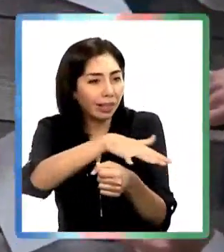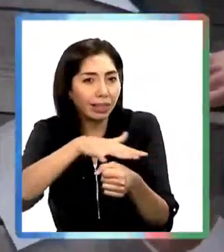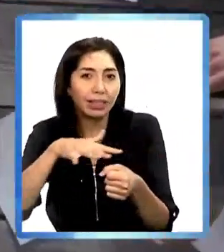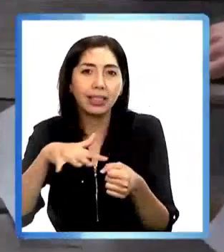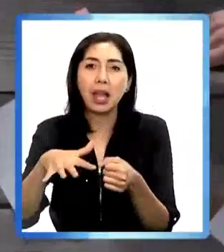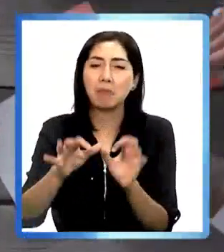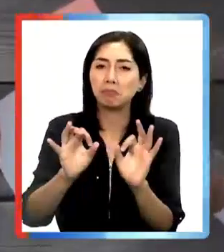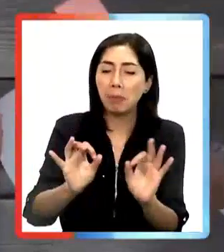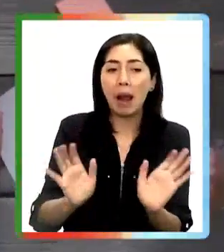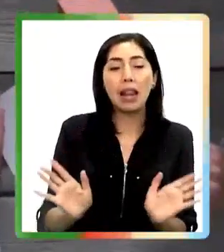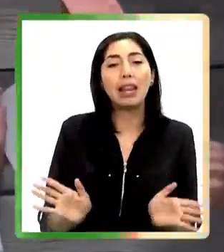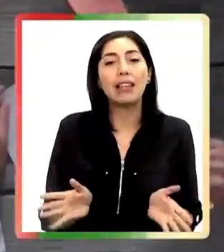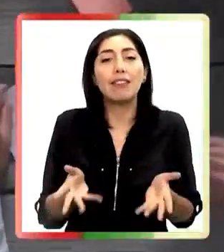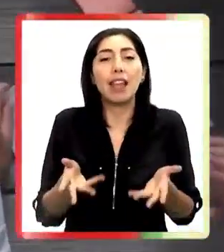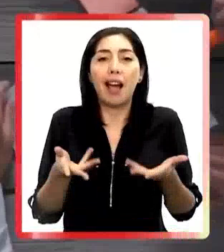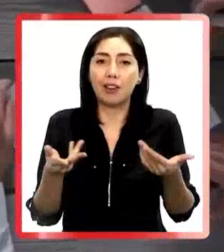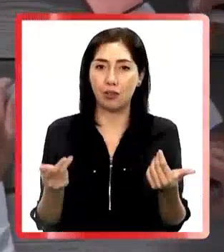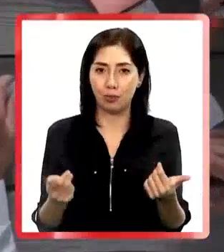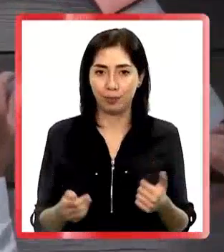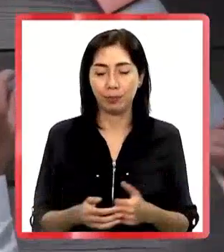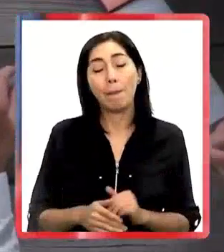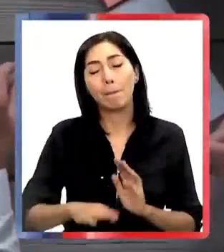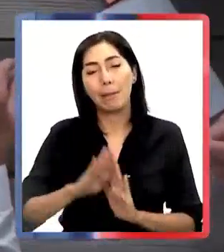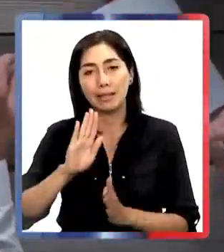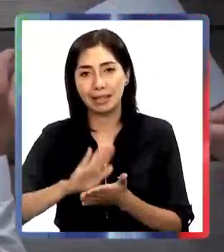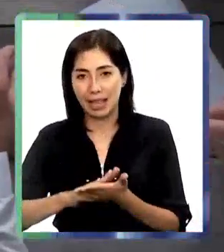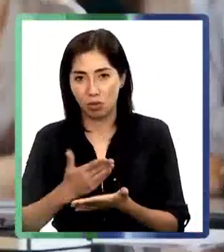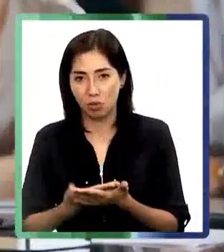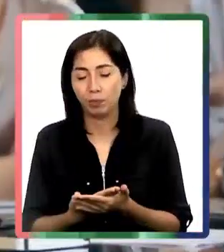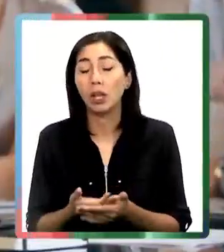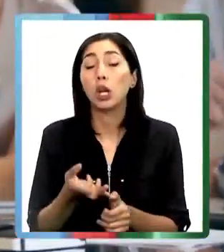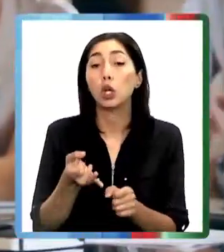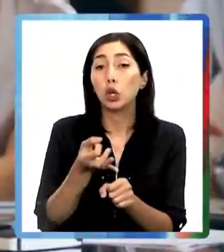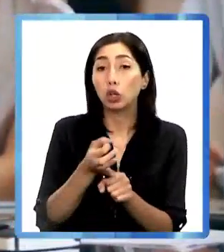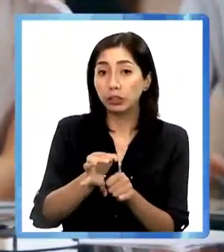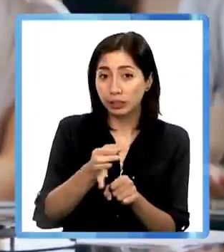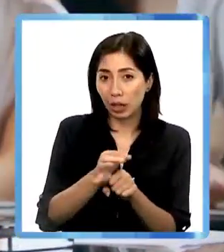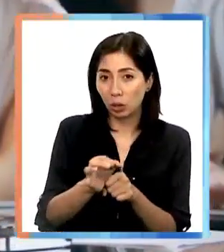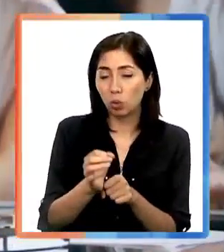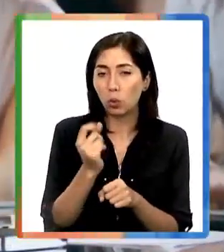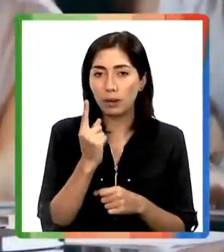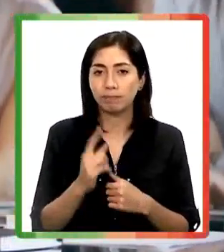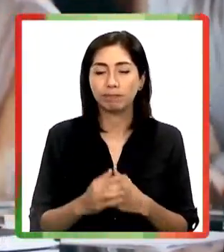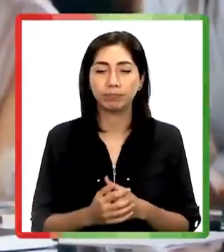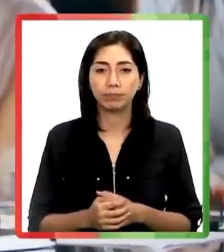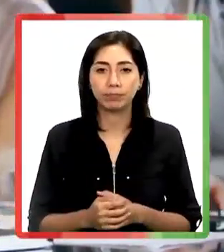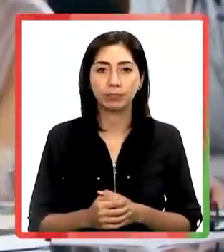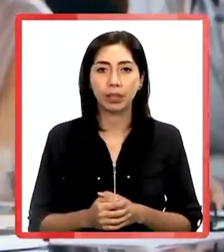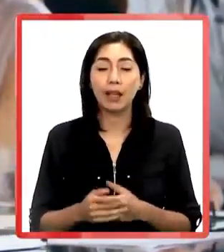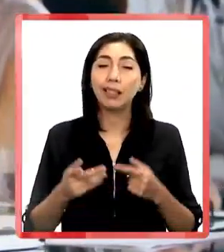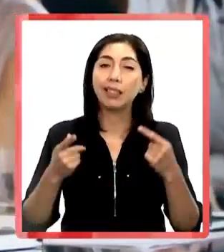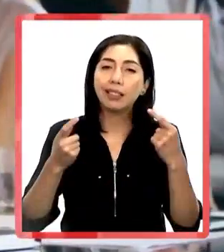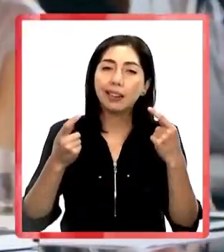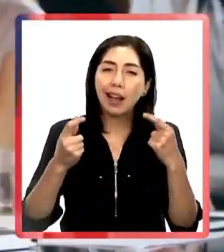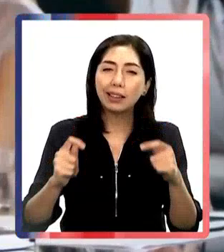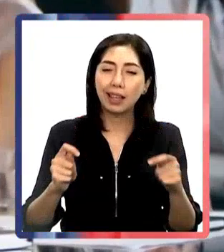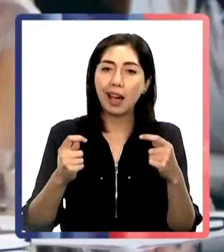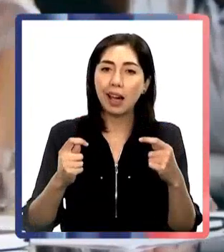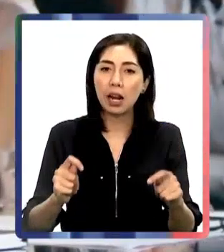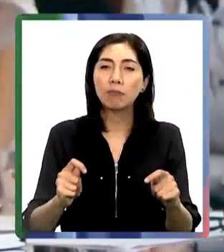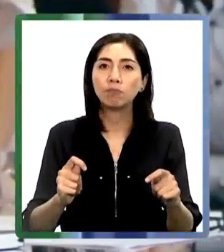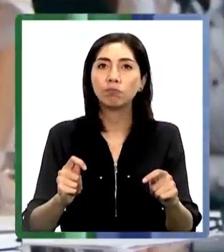laborales más livianos y más sanos. Una de las recomendaciones para evitar estos síntomas es tratar de volver